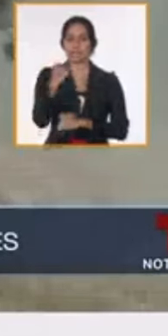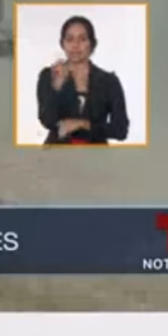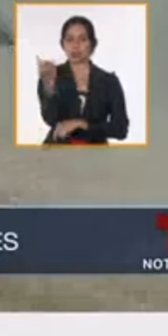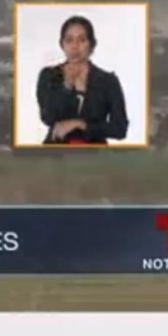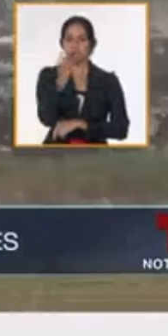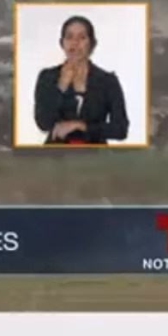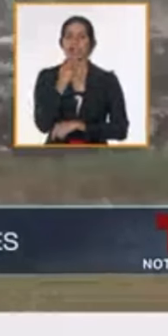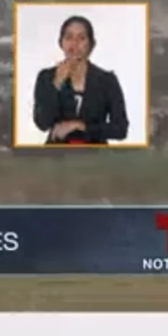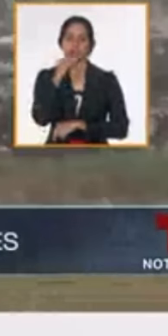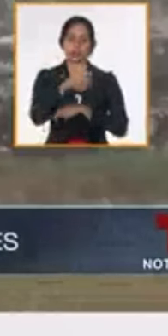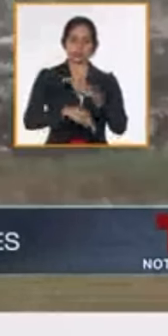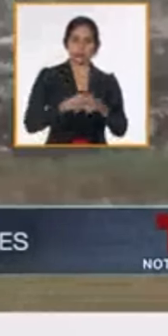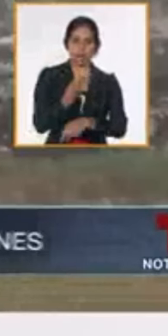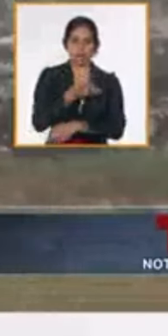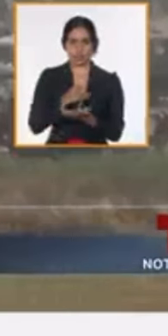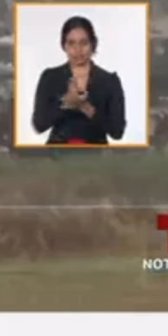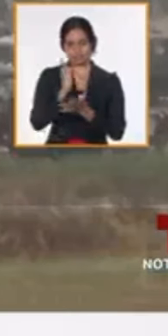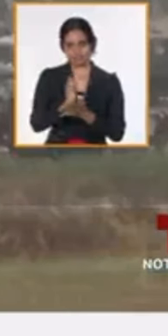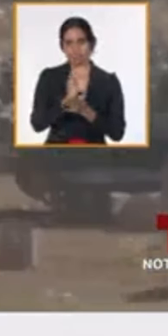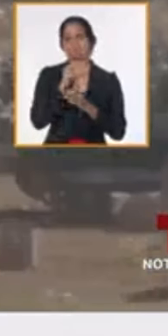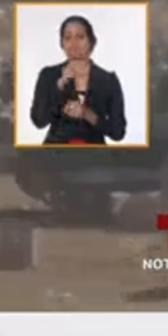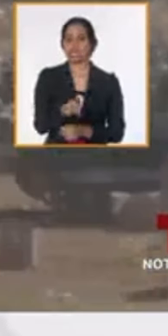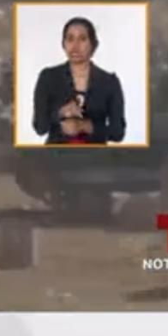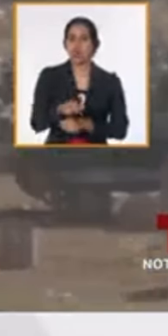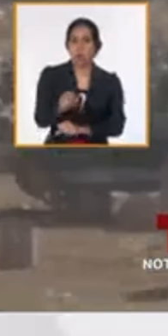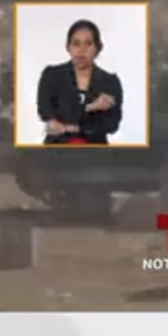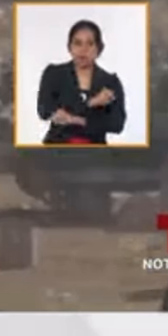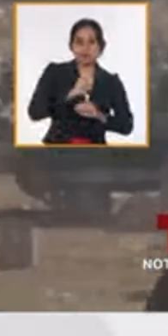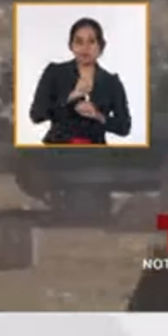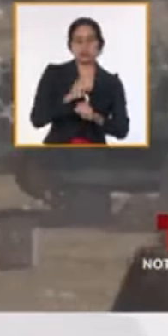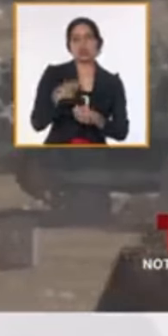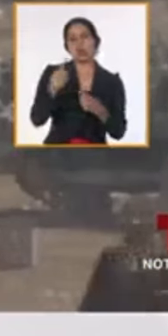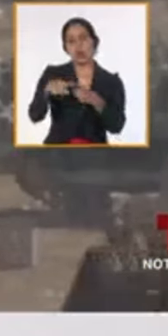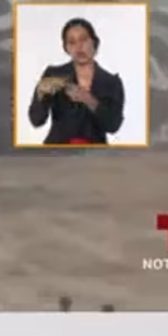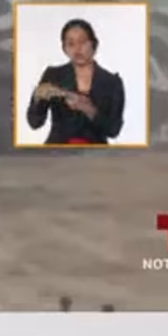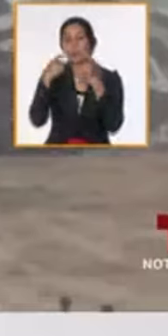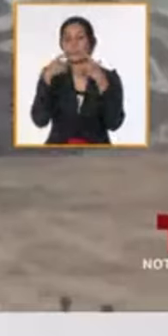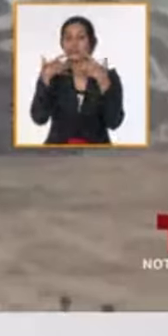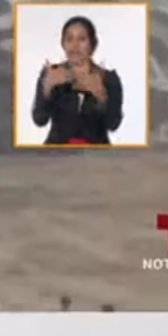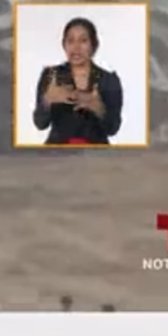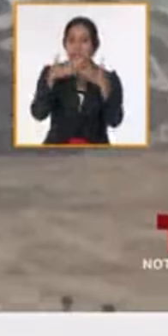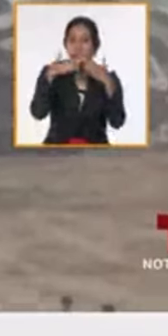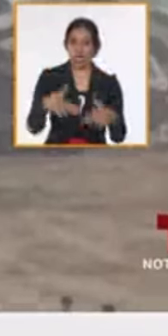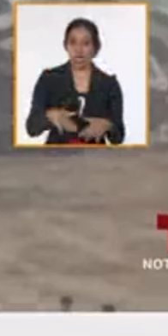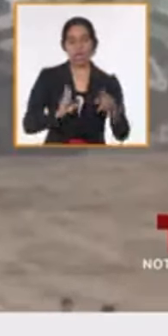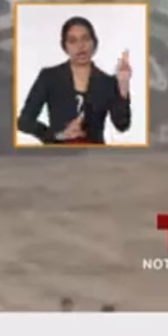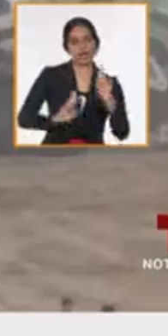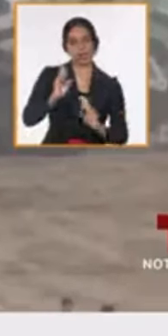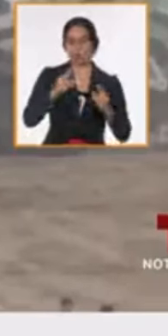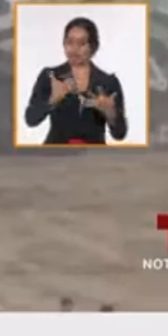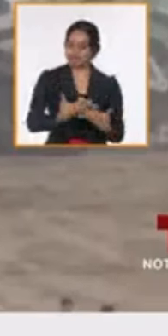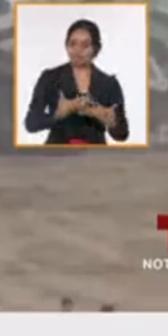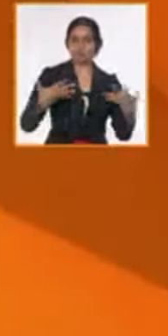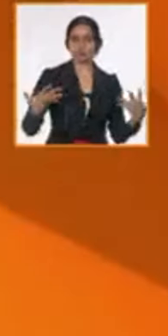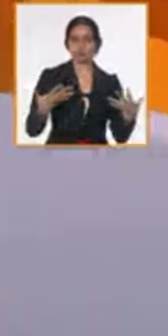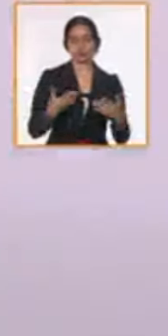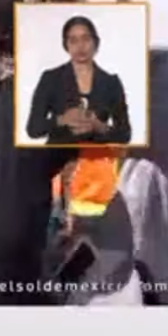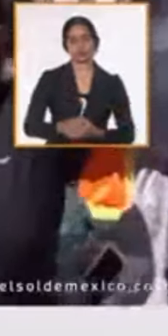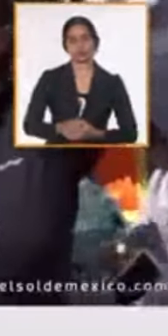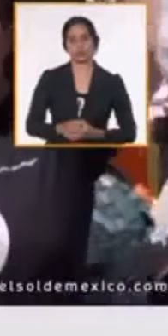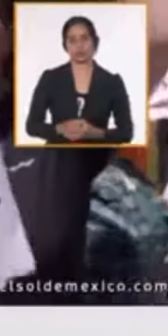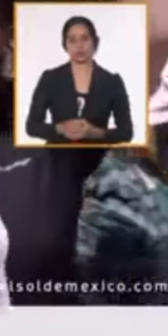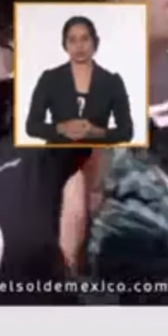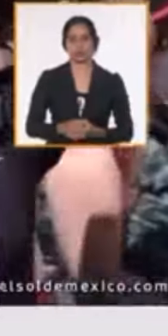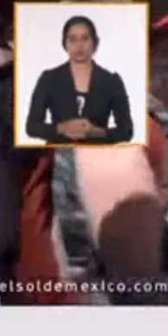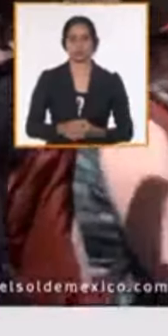sobre Rafah llevó en parte al colapso de las negociaciones para un cese al fuego y la liberación de los rehenes judíos.